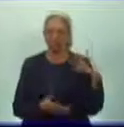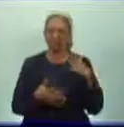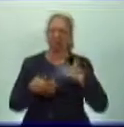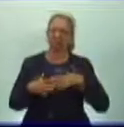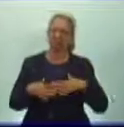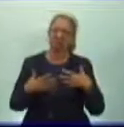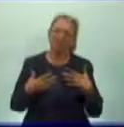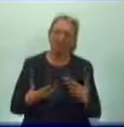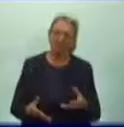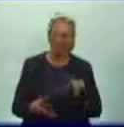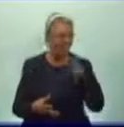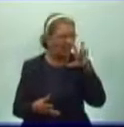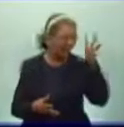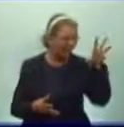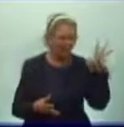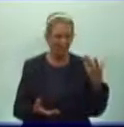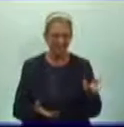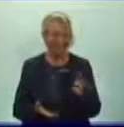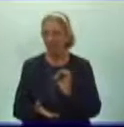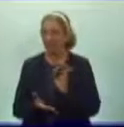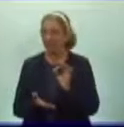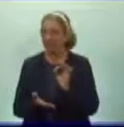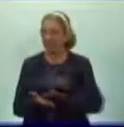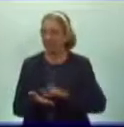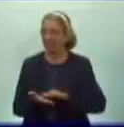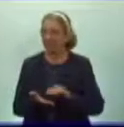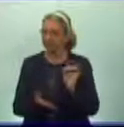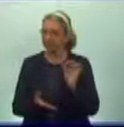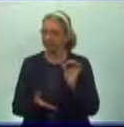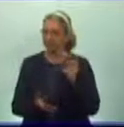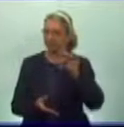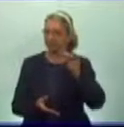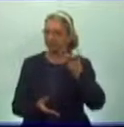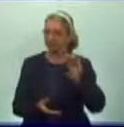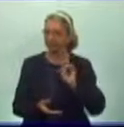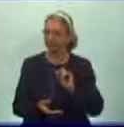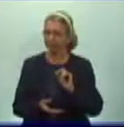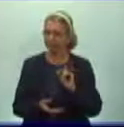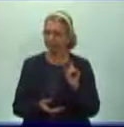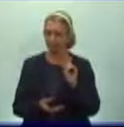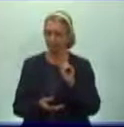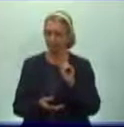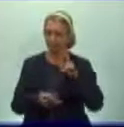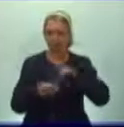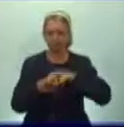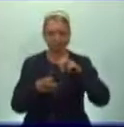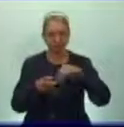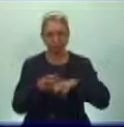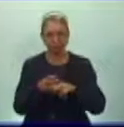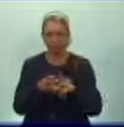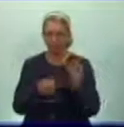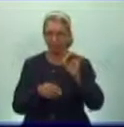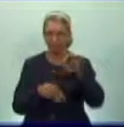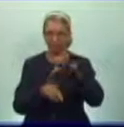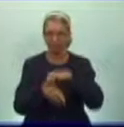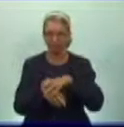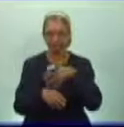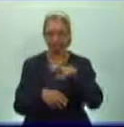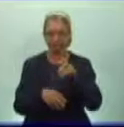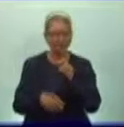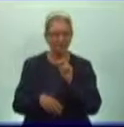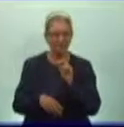de su gritería, pero nadie se atrevía a decírselo, ni el tocororo, ni la abeja, ni el